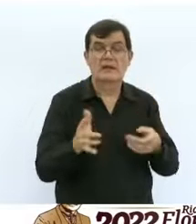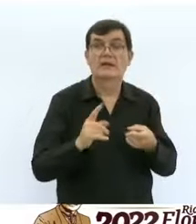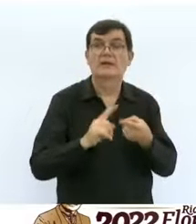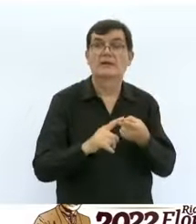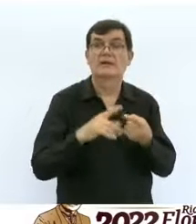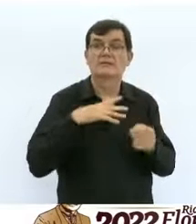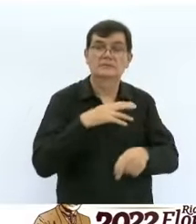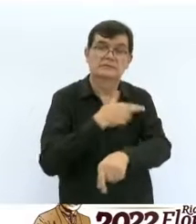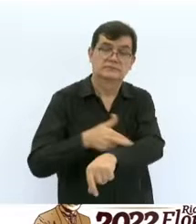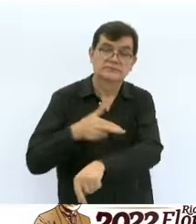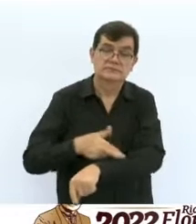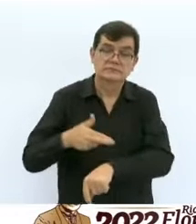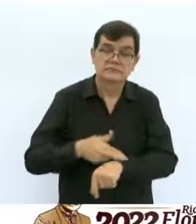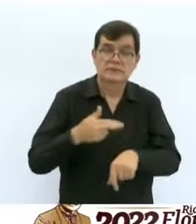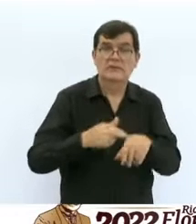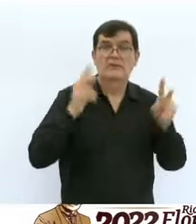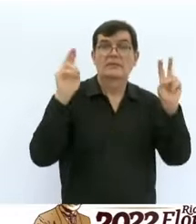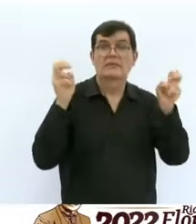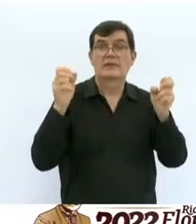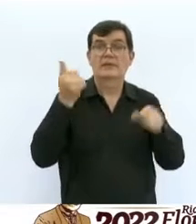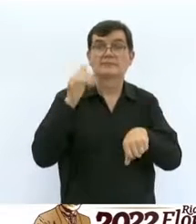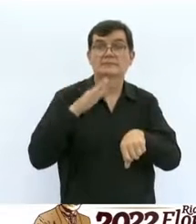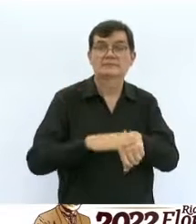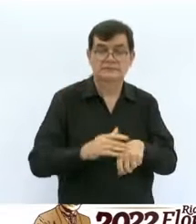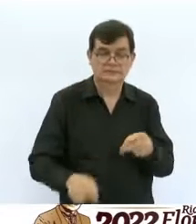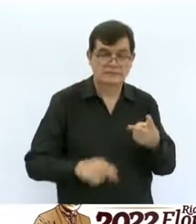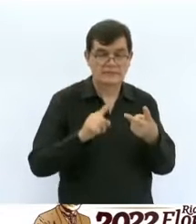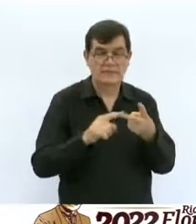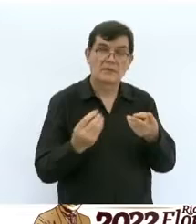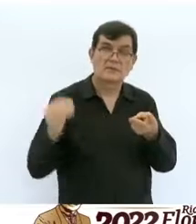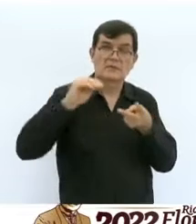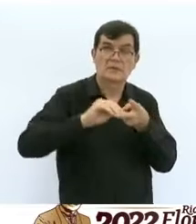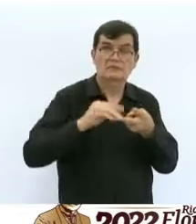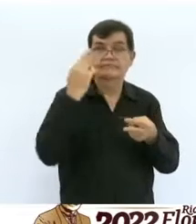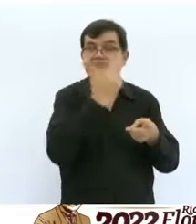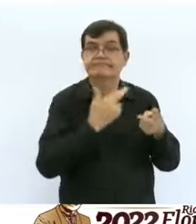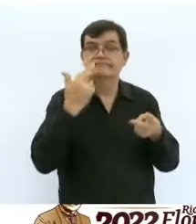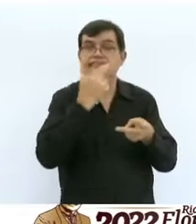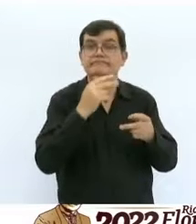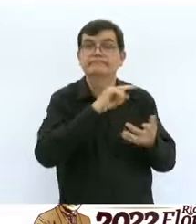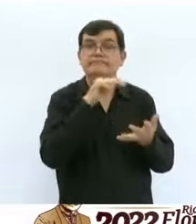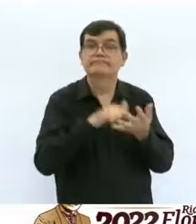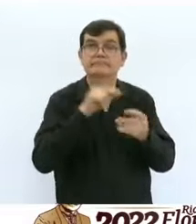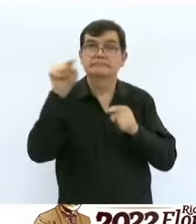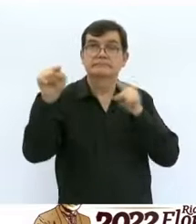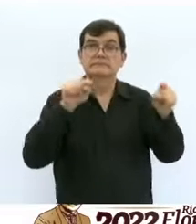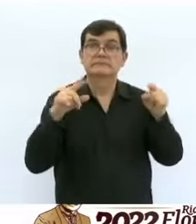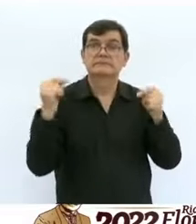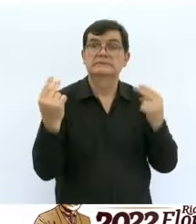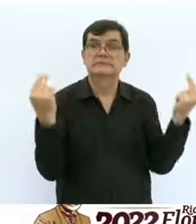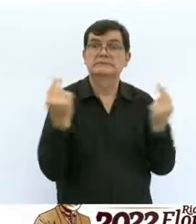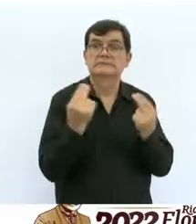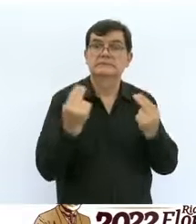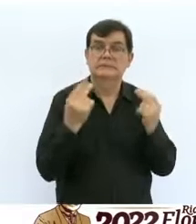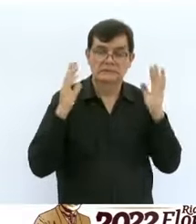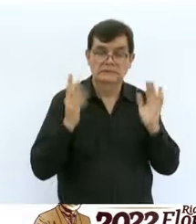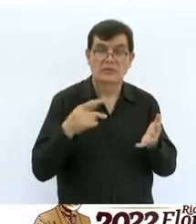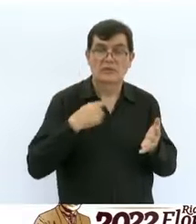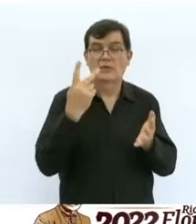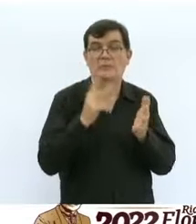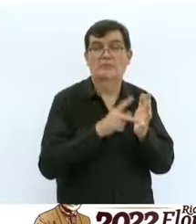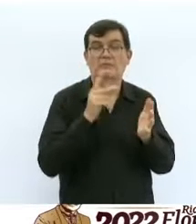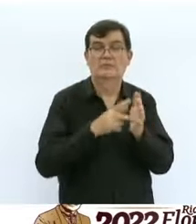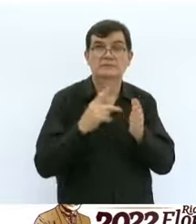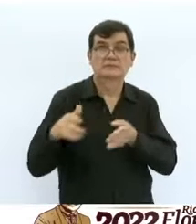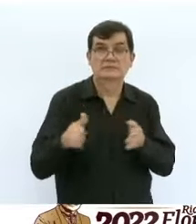solucionamos los temas administrativos incrementamos la supervisión en sitio las veces que sean necesarias estamos yendo dos veces